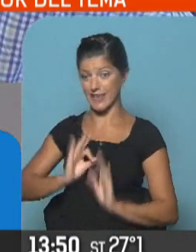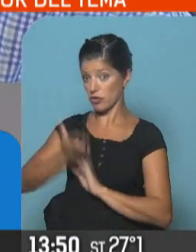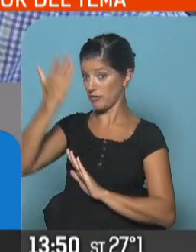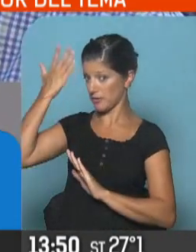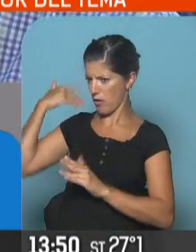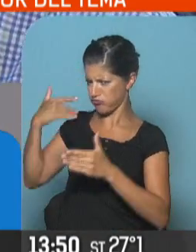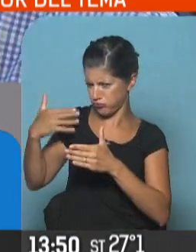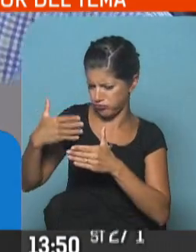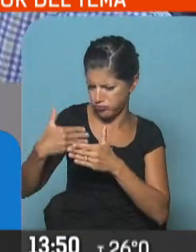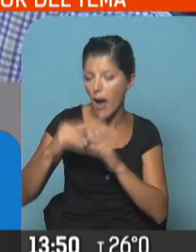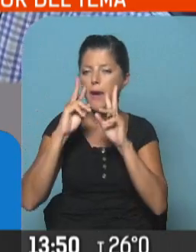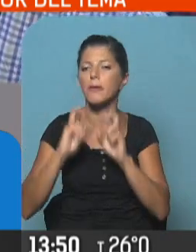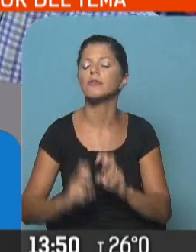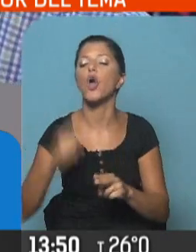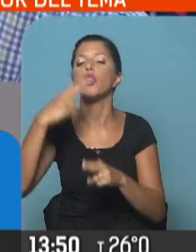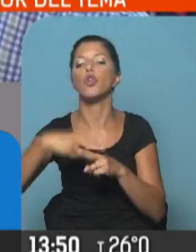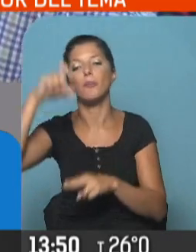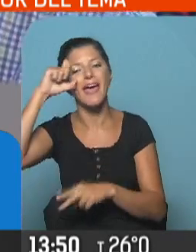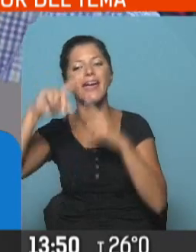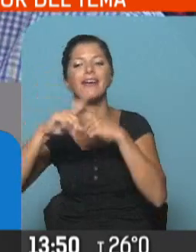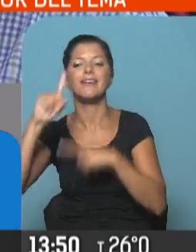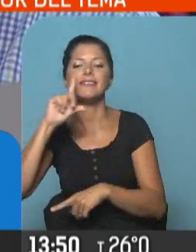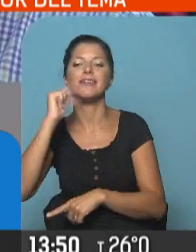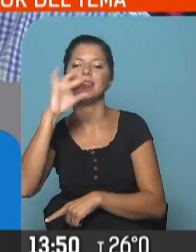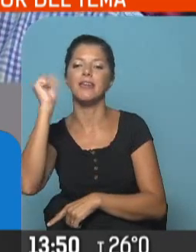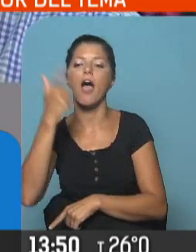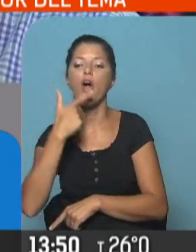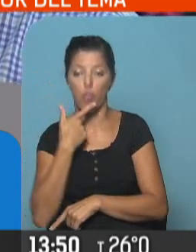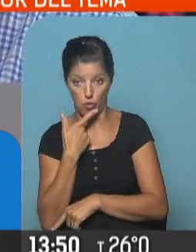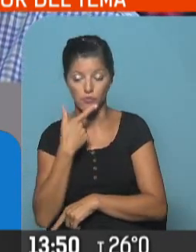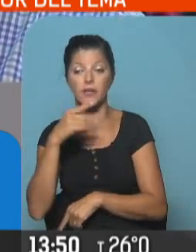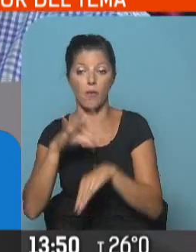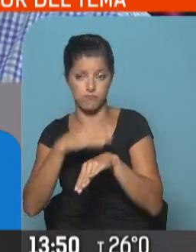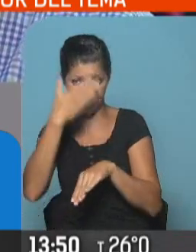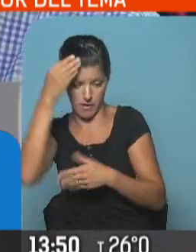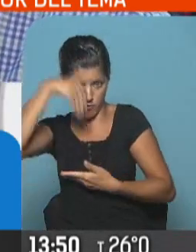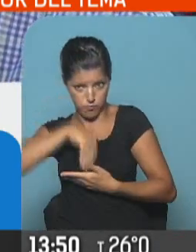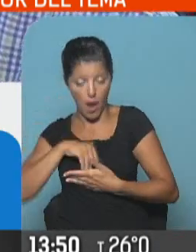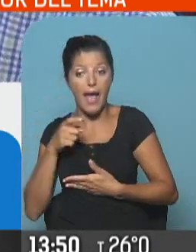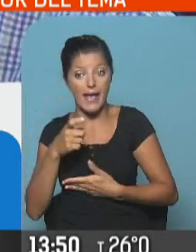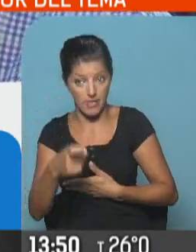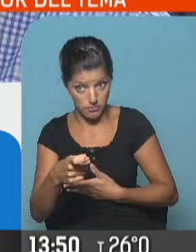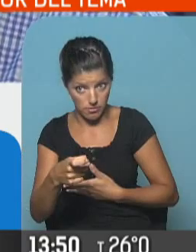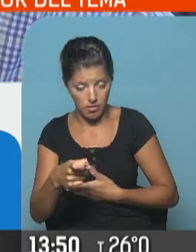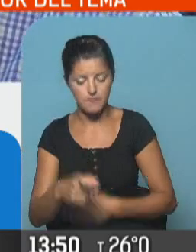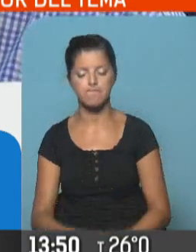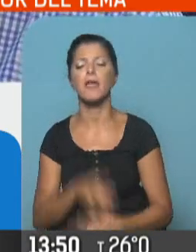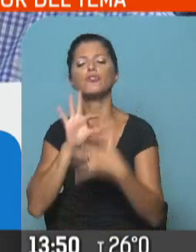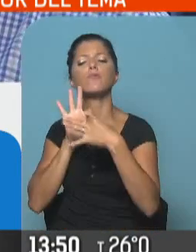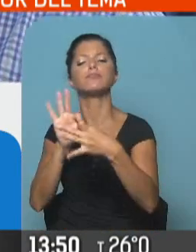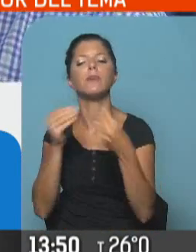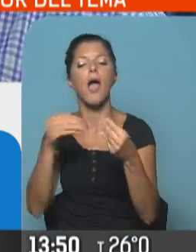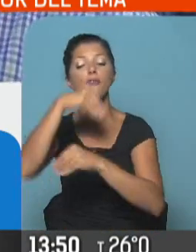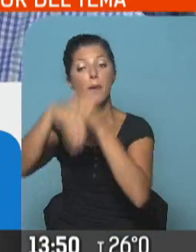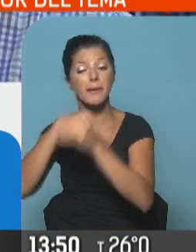La investigación se va a llamar Exiliados, Migrar con Cáncer, y está vinculada a familias bolivianas que han llegado